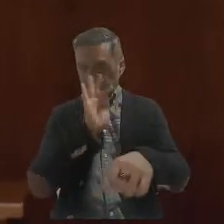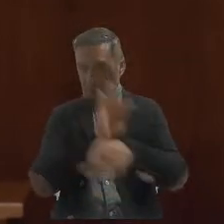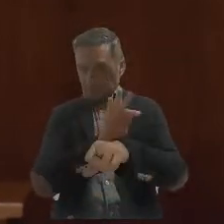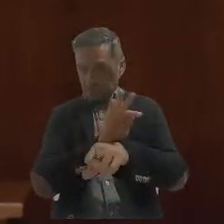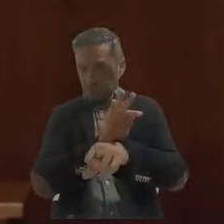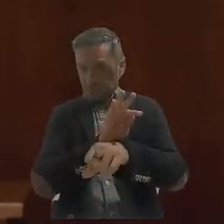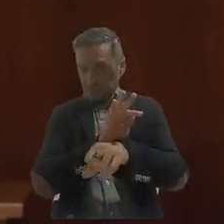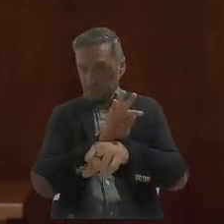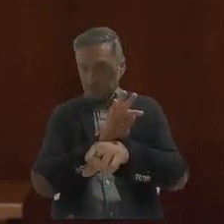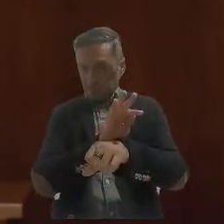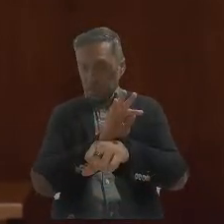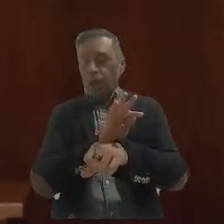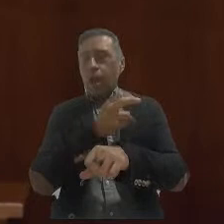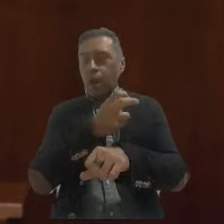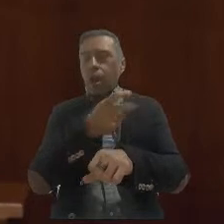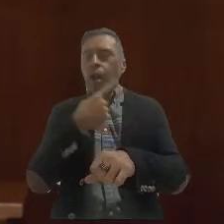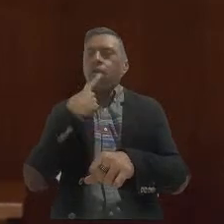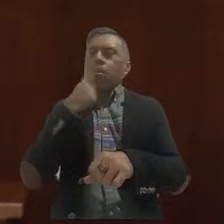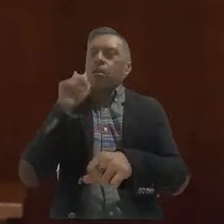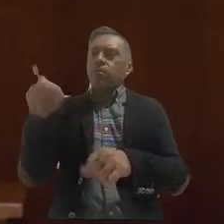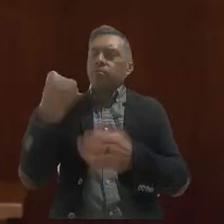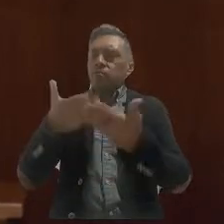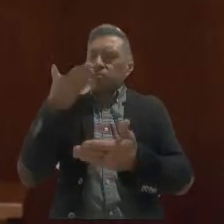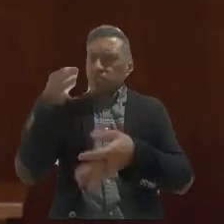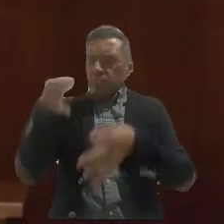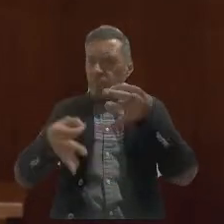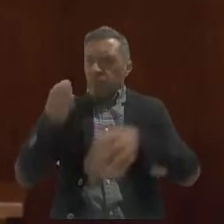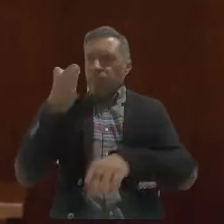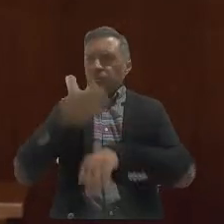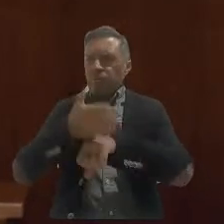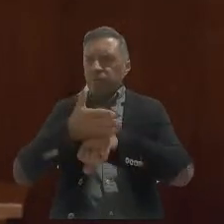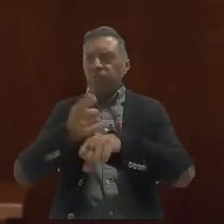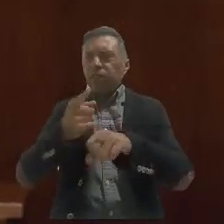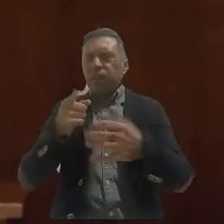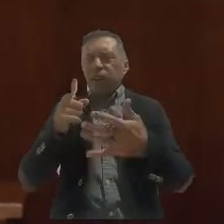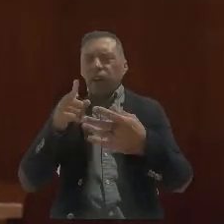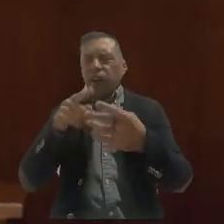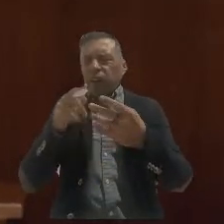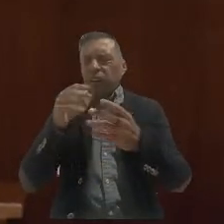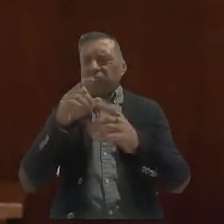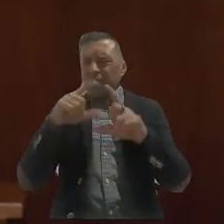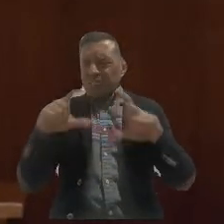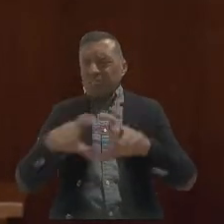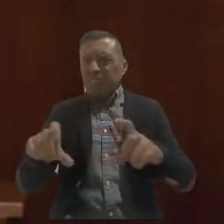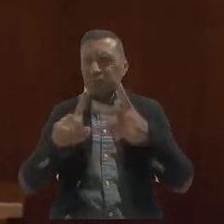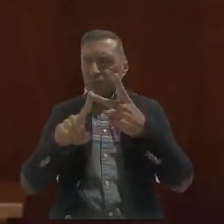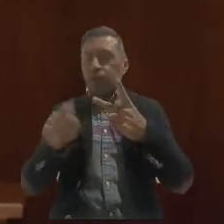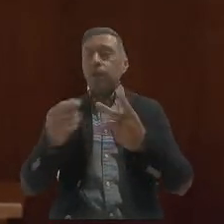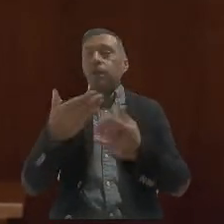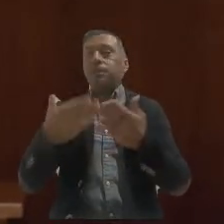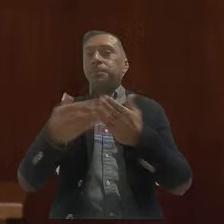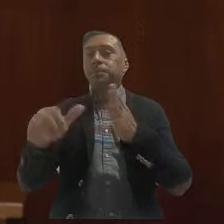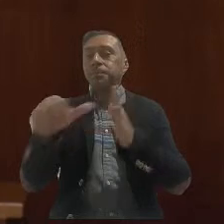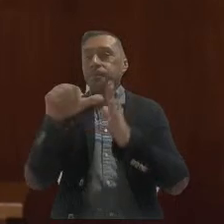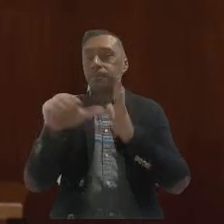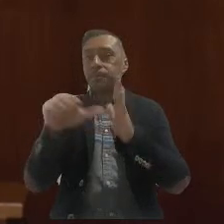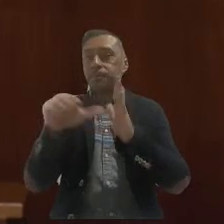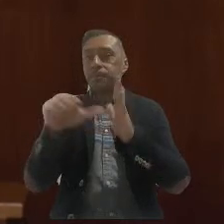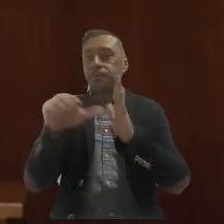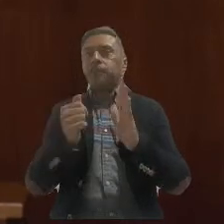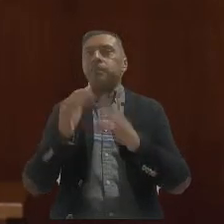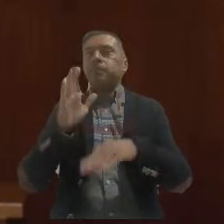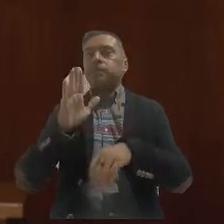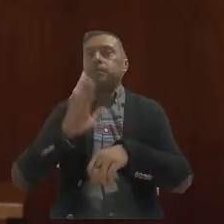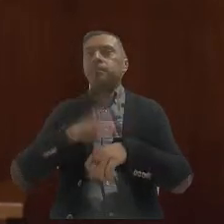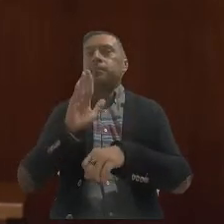descrita se sancionará de conformidad con lo que establecido en el párrafo segundo de la fracción segunda del presente artículo y aumentará en una mitad cuando